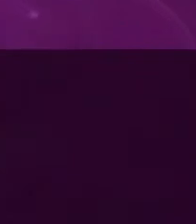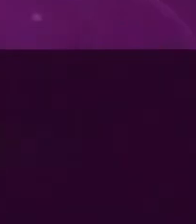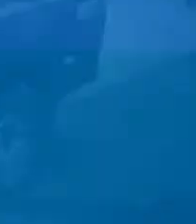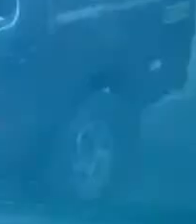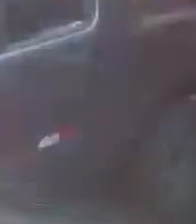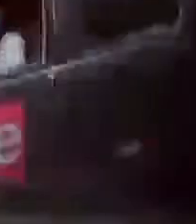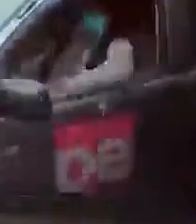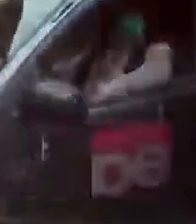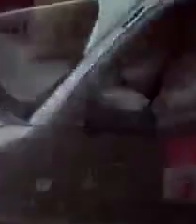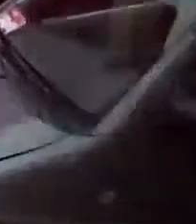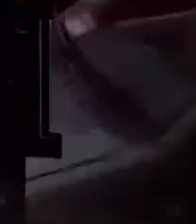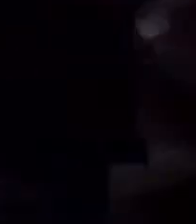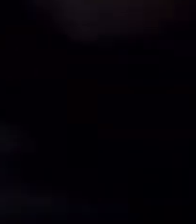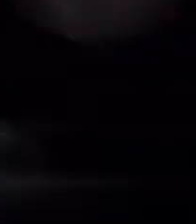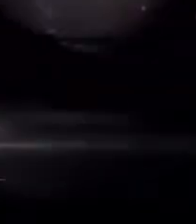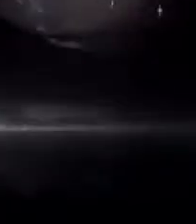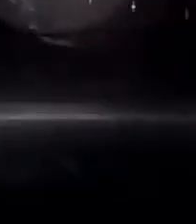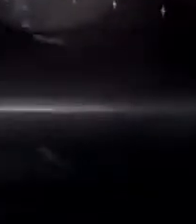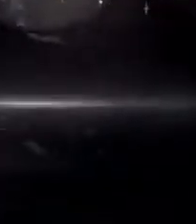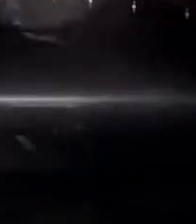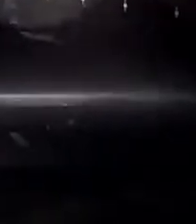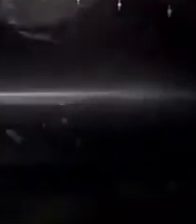Noche.